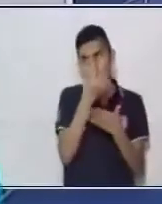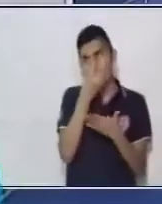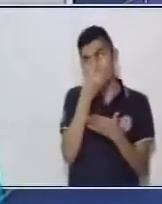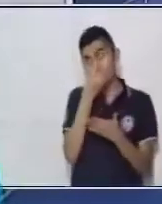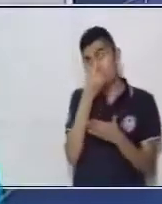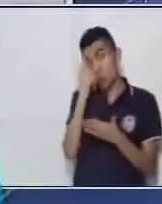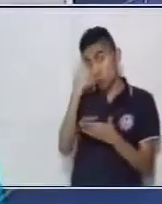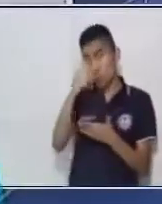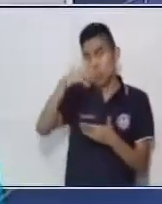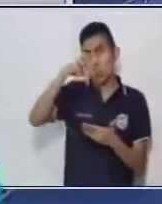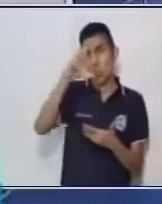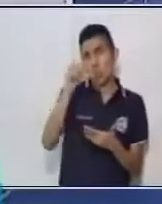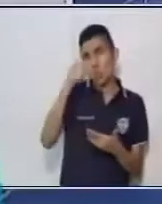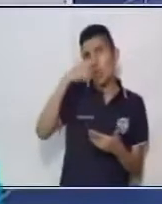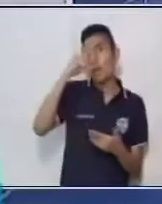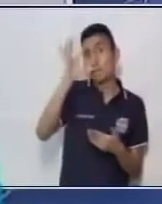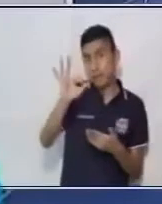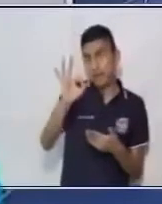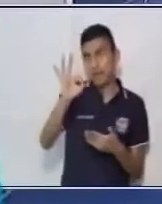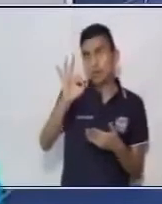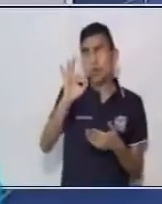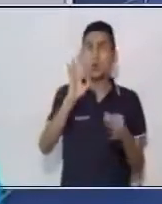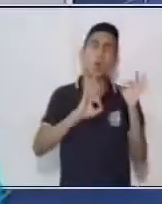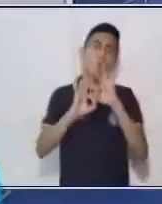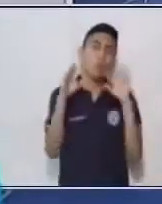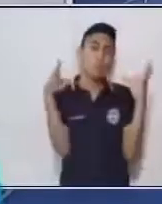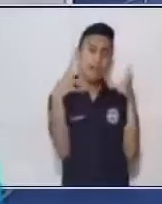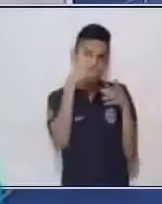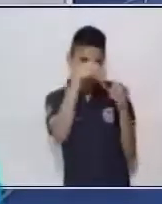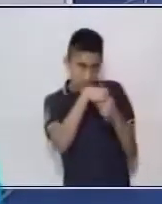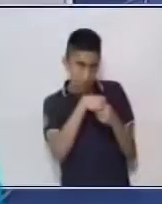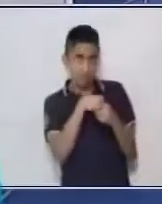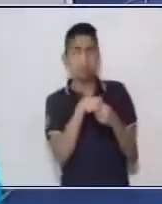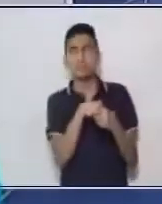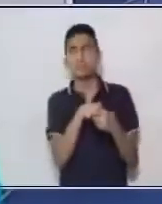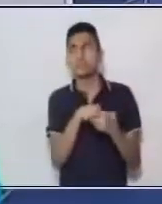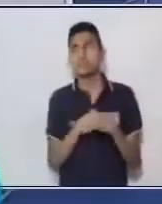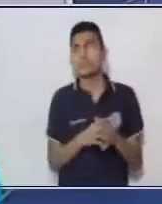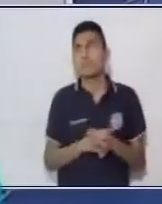un plato o un platillo